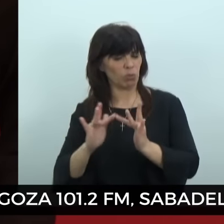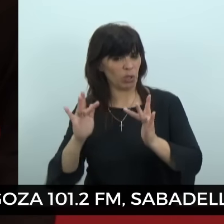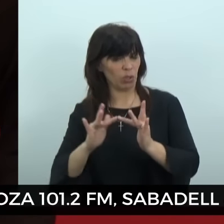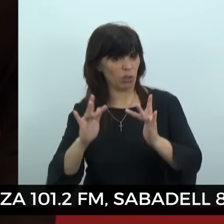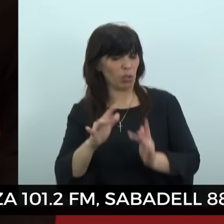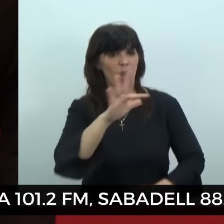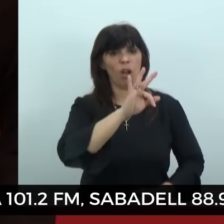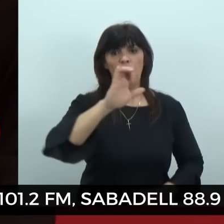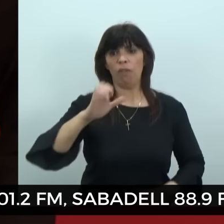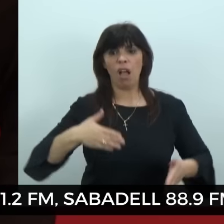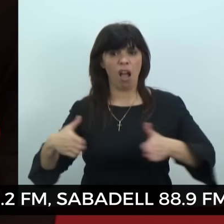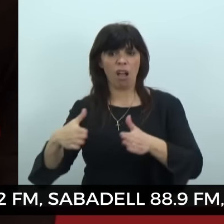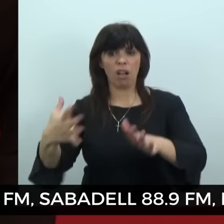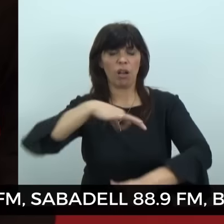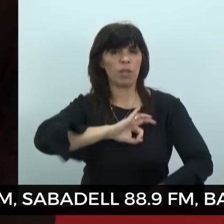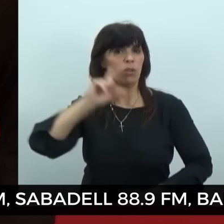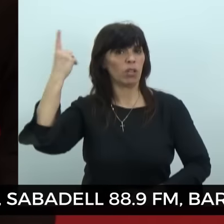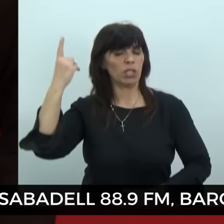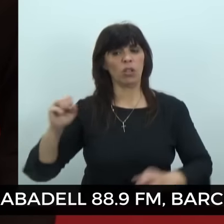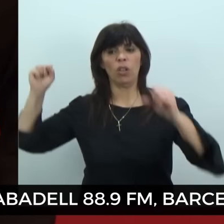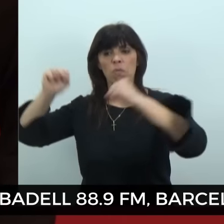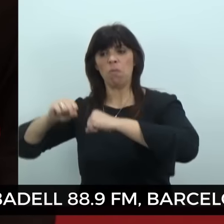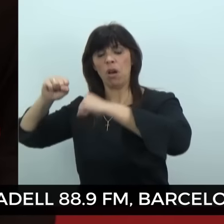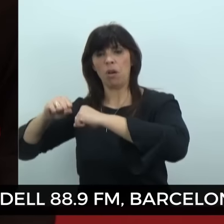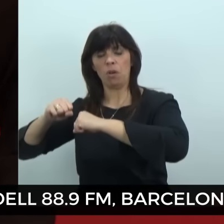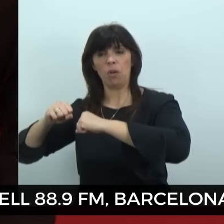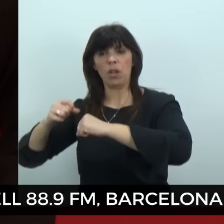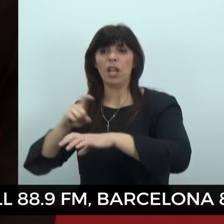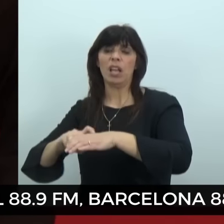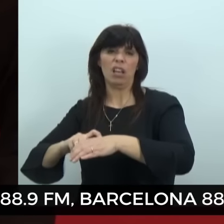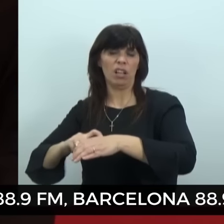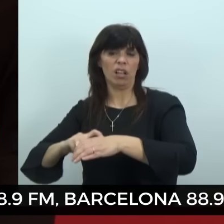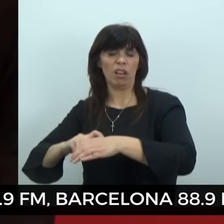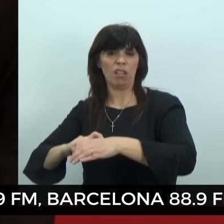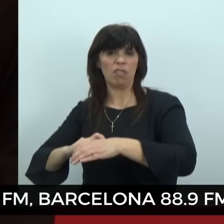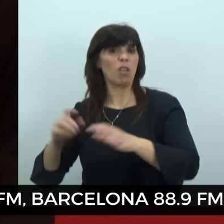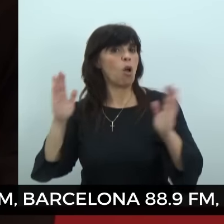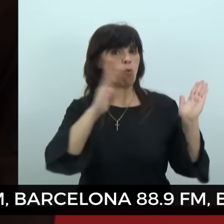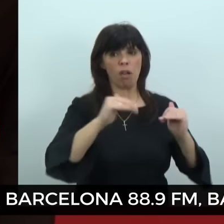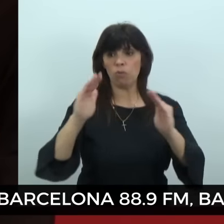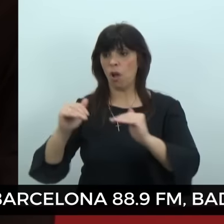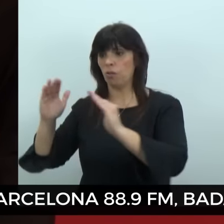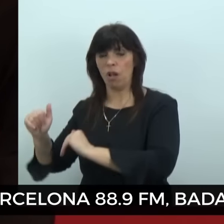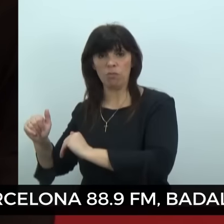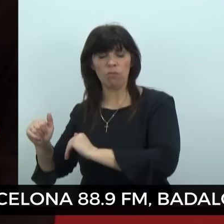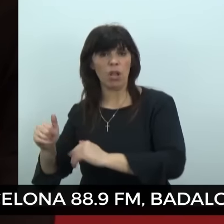a los caminos del Señor y madurez en el carácter, las cosas no se cumplen.